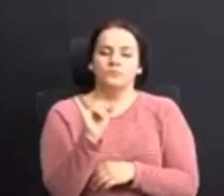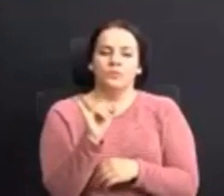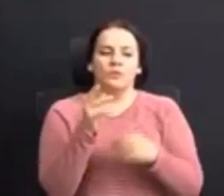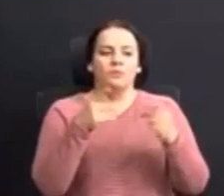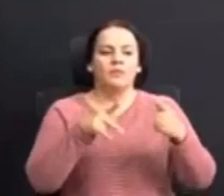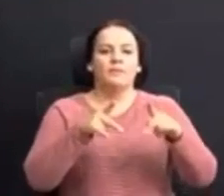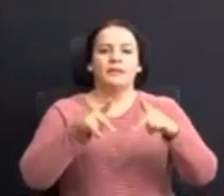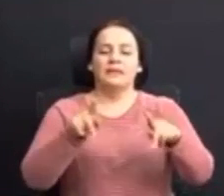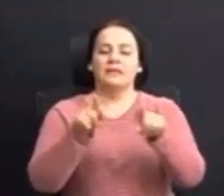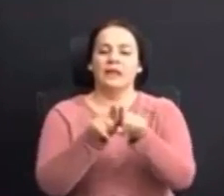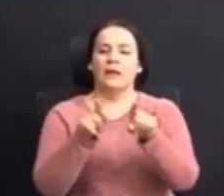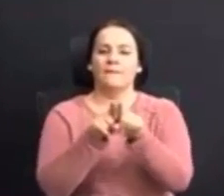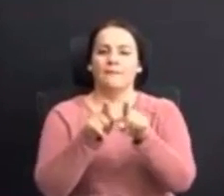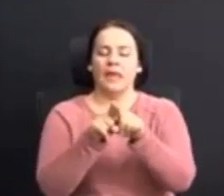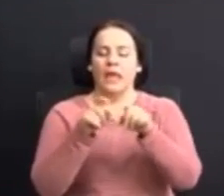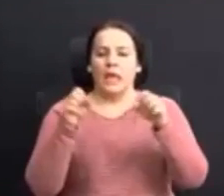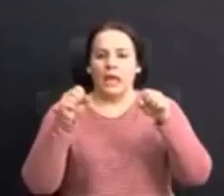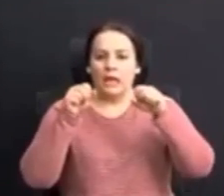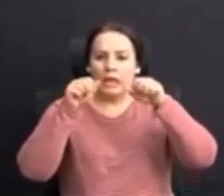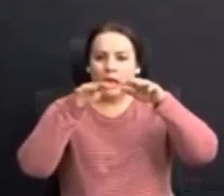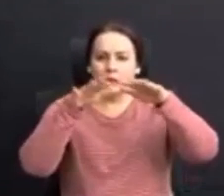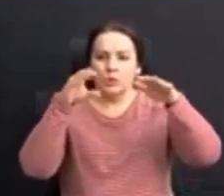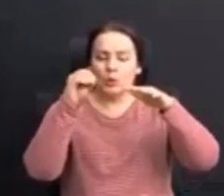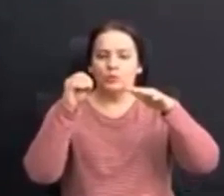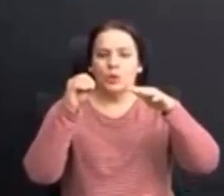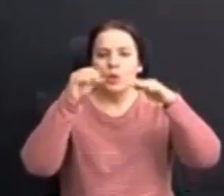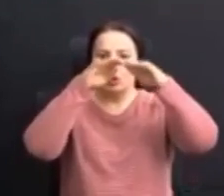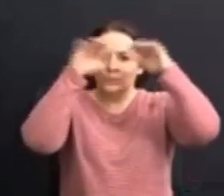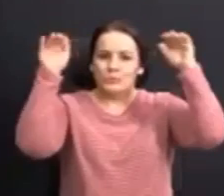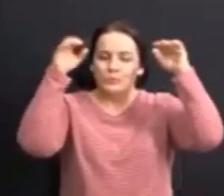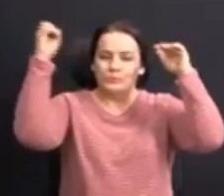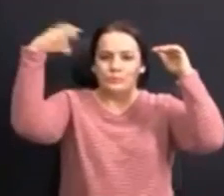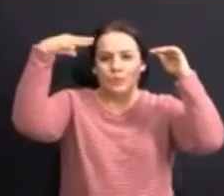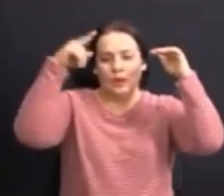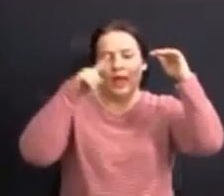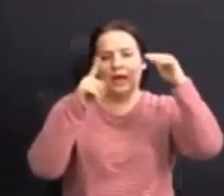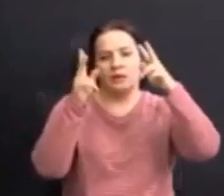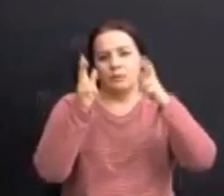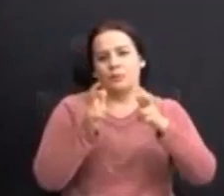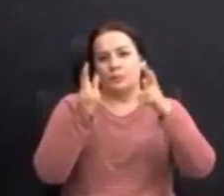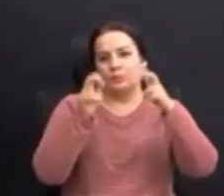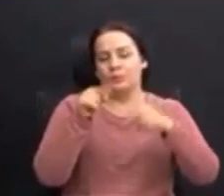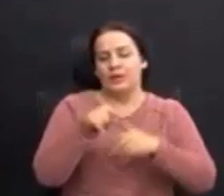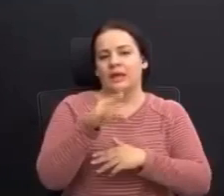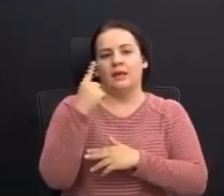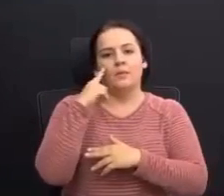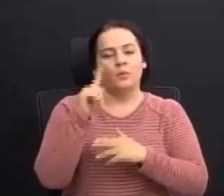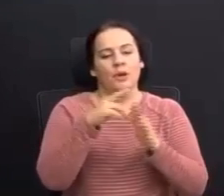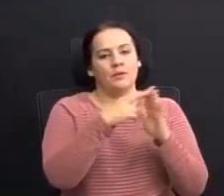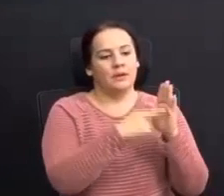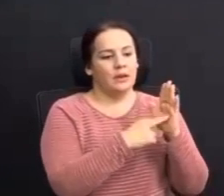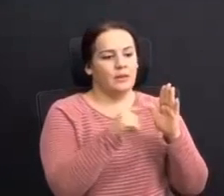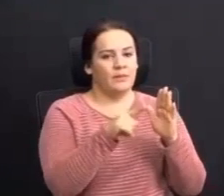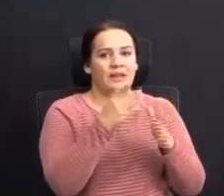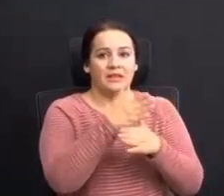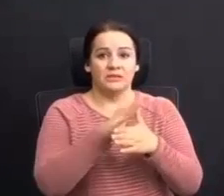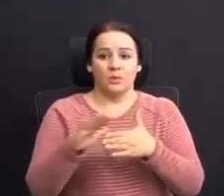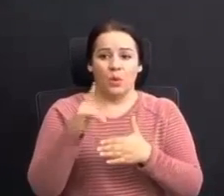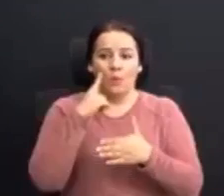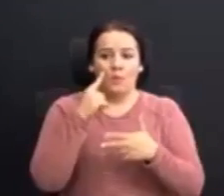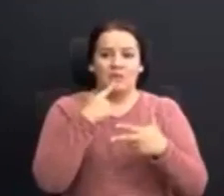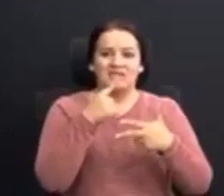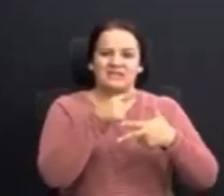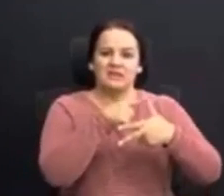permitir la generación solar distribuida a través de un reglamento, una modificación sustancial al reglamento de generación distribuida, por mencionarle